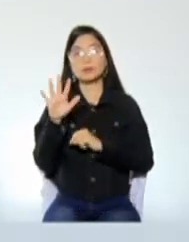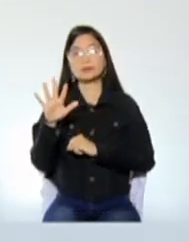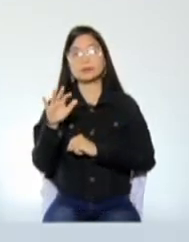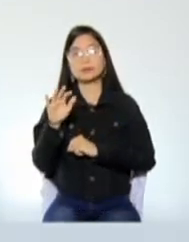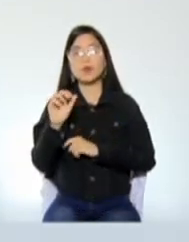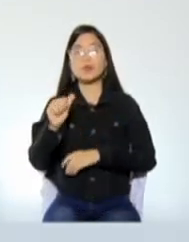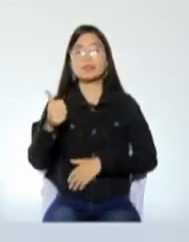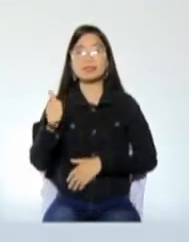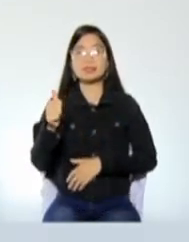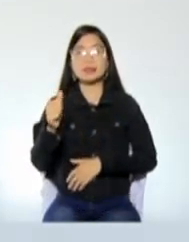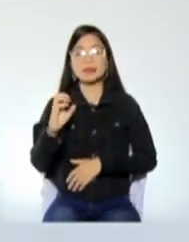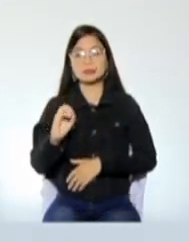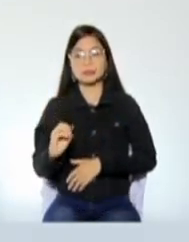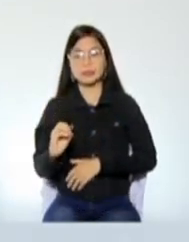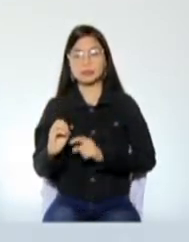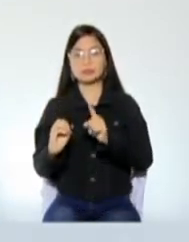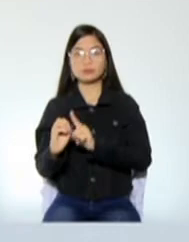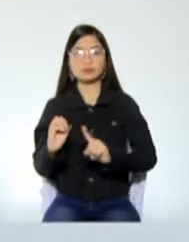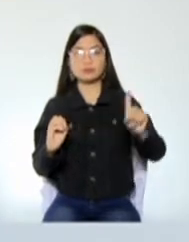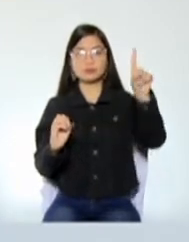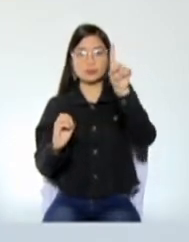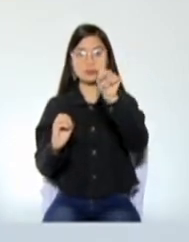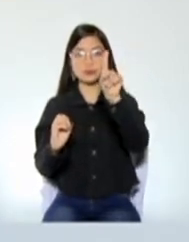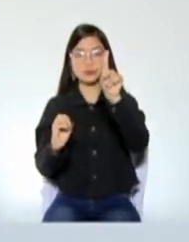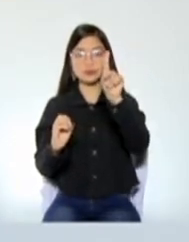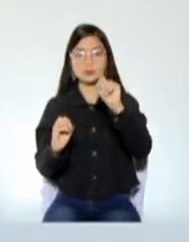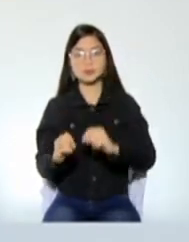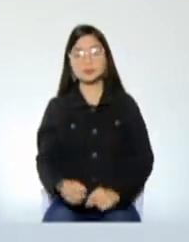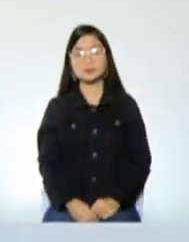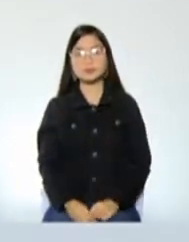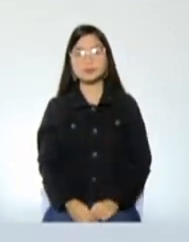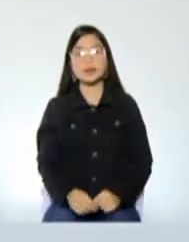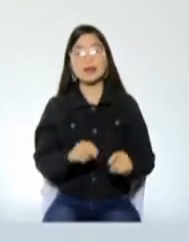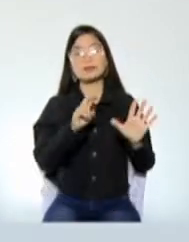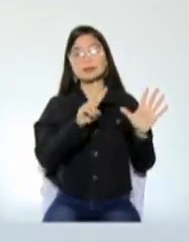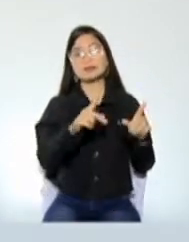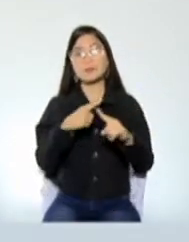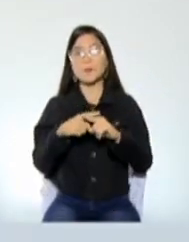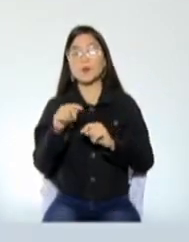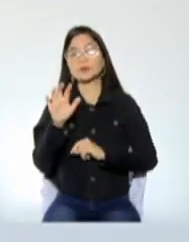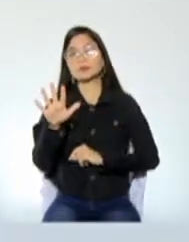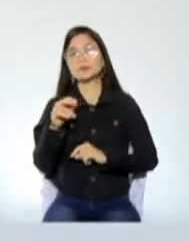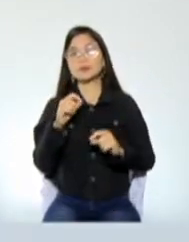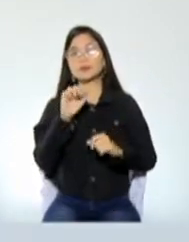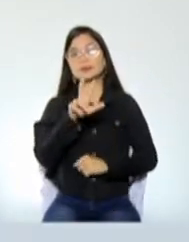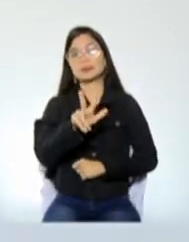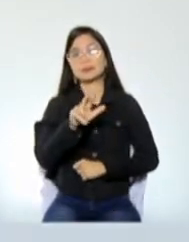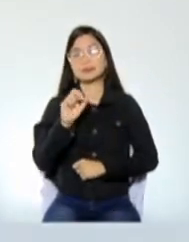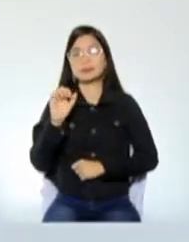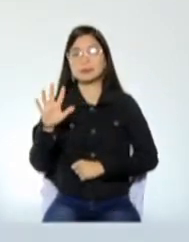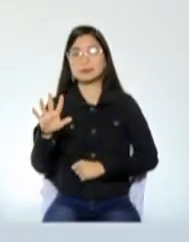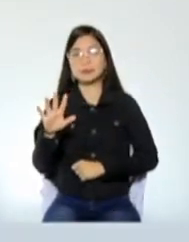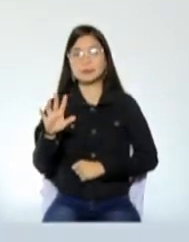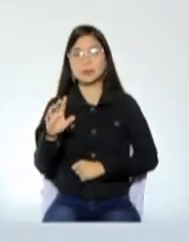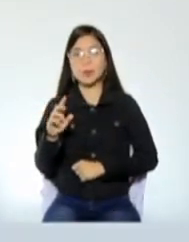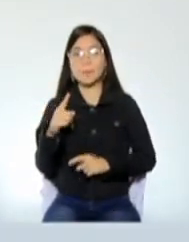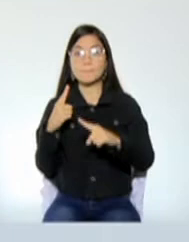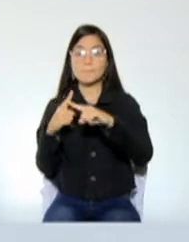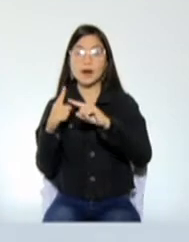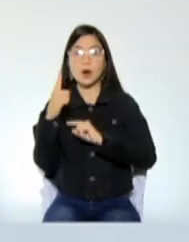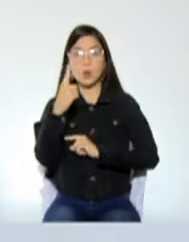colocamos el 0 y llevamos 1. 7 por 5, 35, y una que llevábamos,